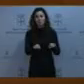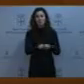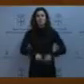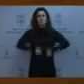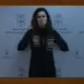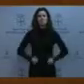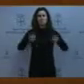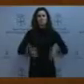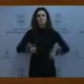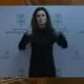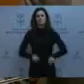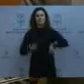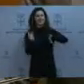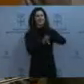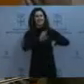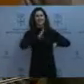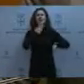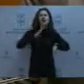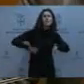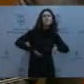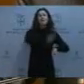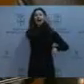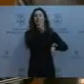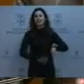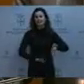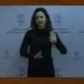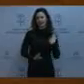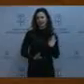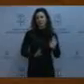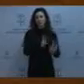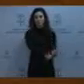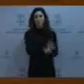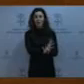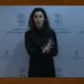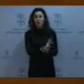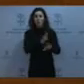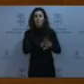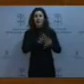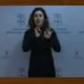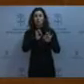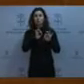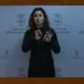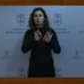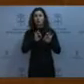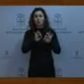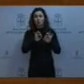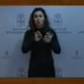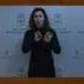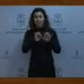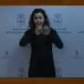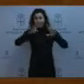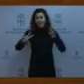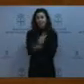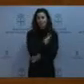de izquierdas aparentando jugar a una historia, dígalo con